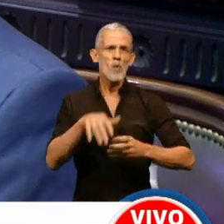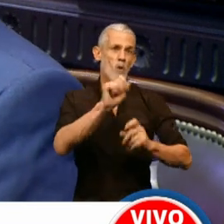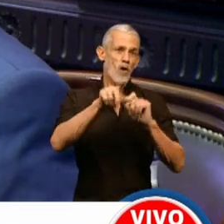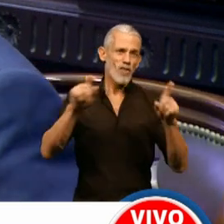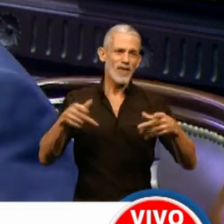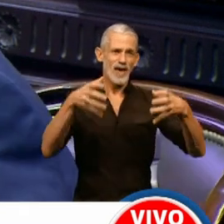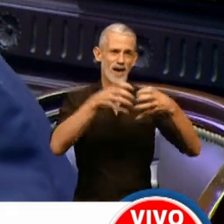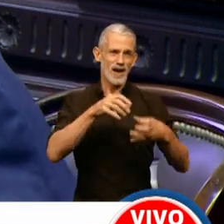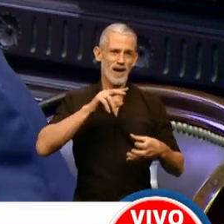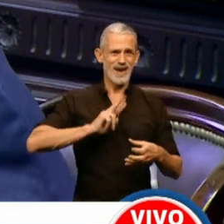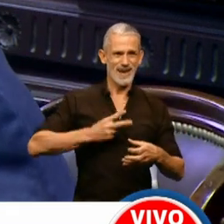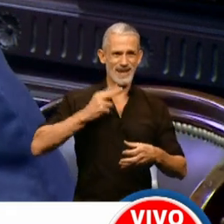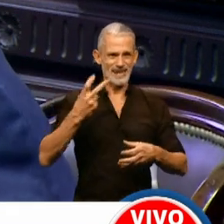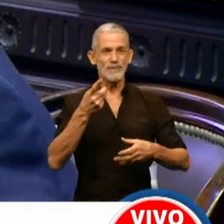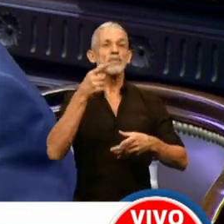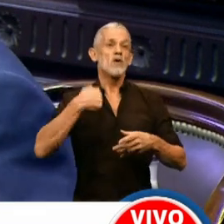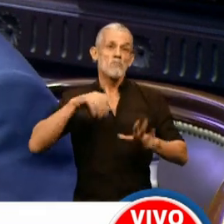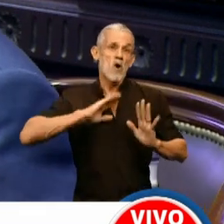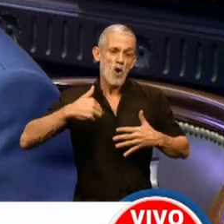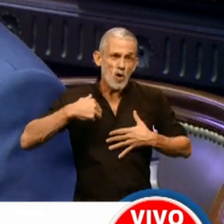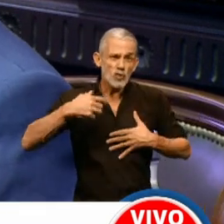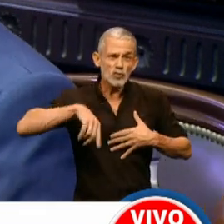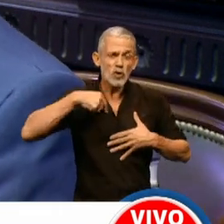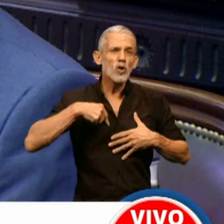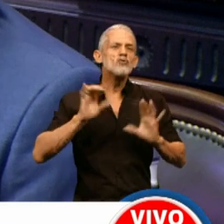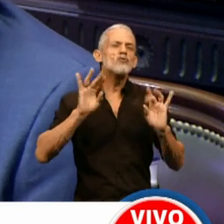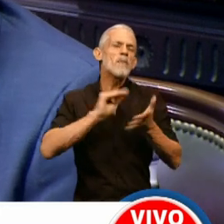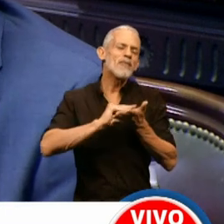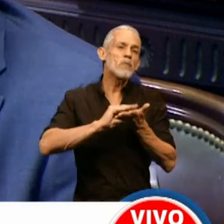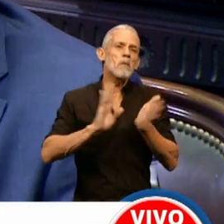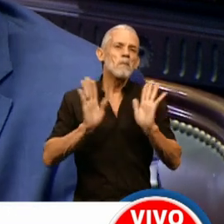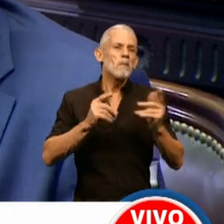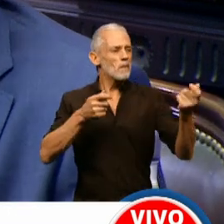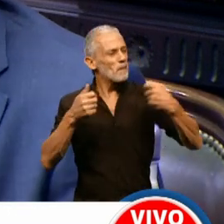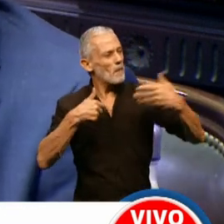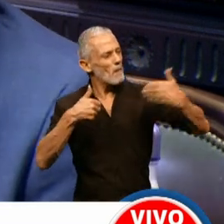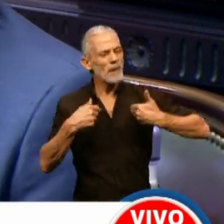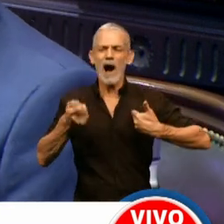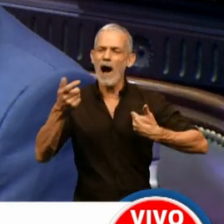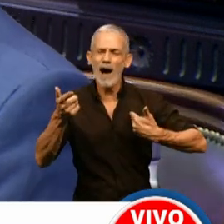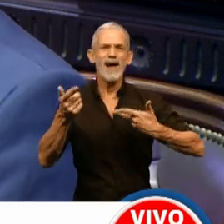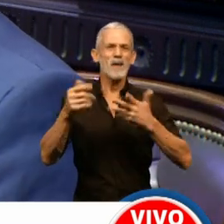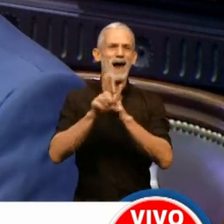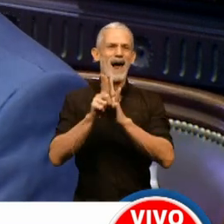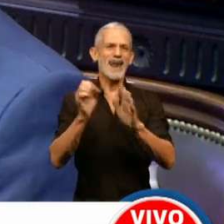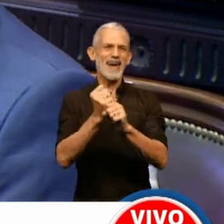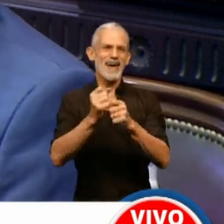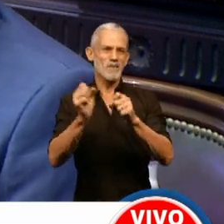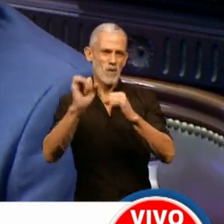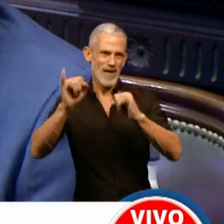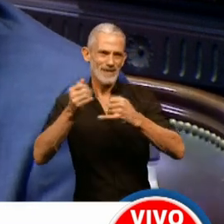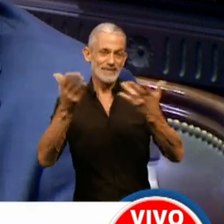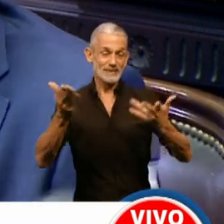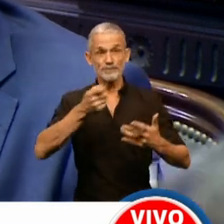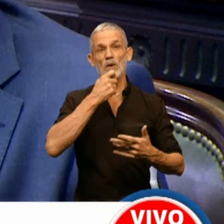colectivos nosotros solamente somos el instrumento el vehículo para que todo se haga ley por